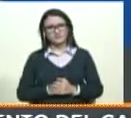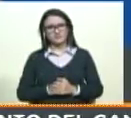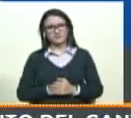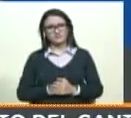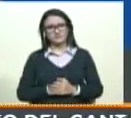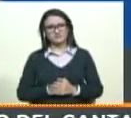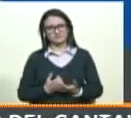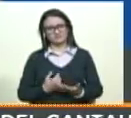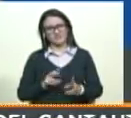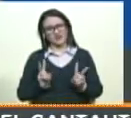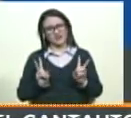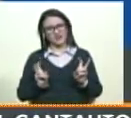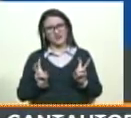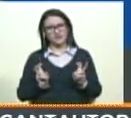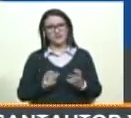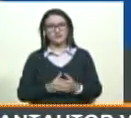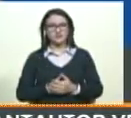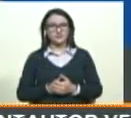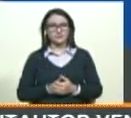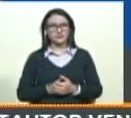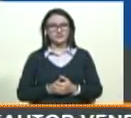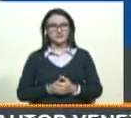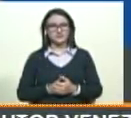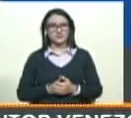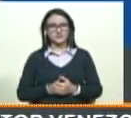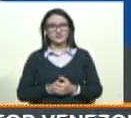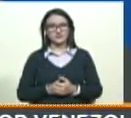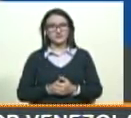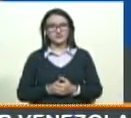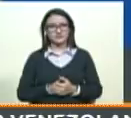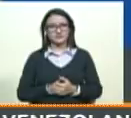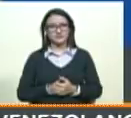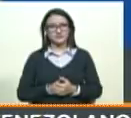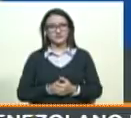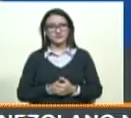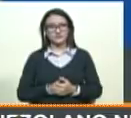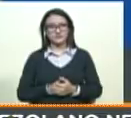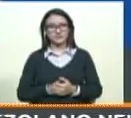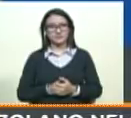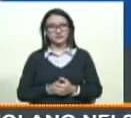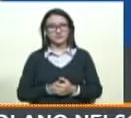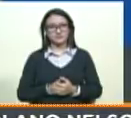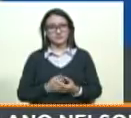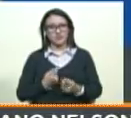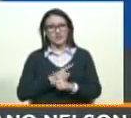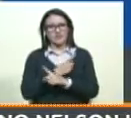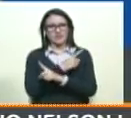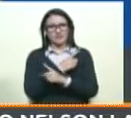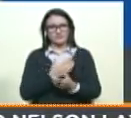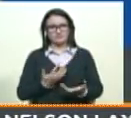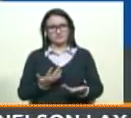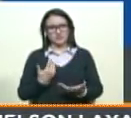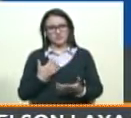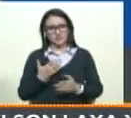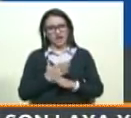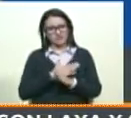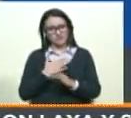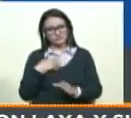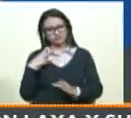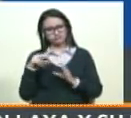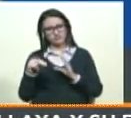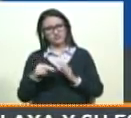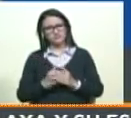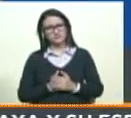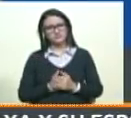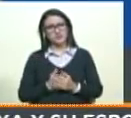movida extraña, es un poco irónico, no sé, es como desesperada la acción. Nosotros ya no fuimos. Esta